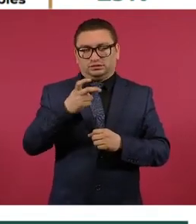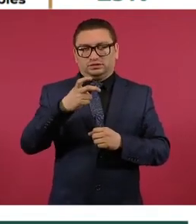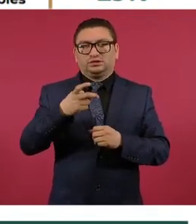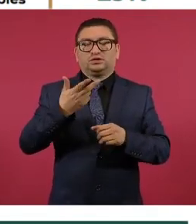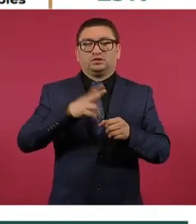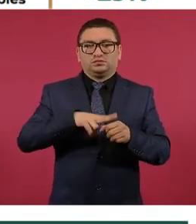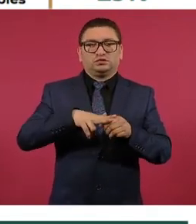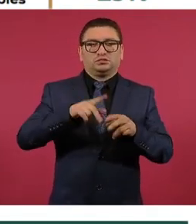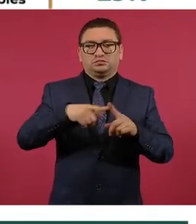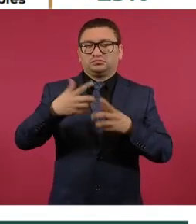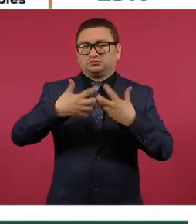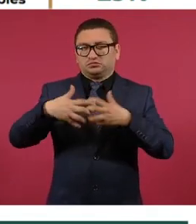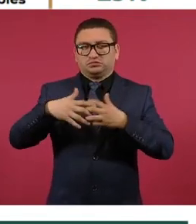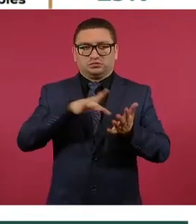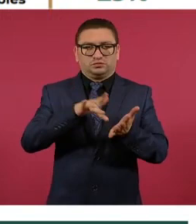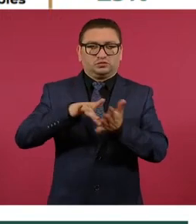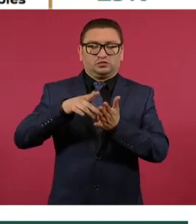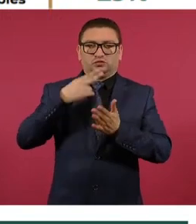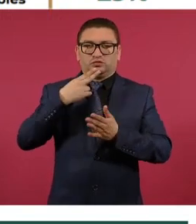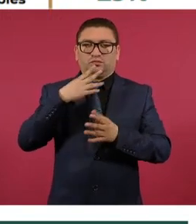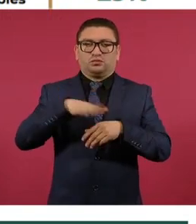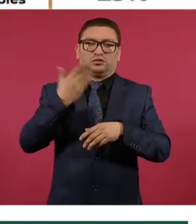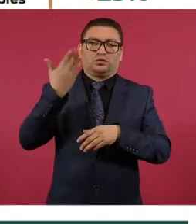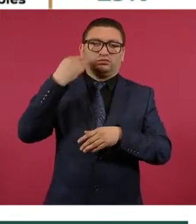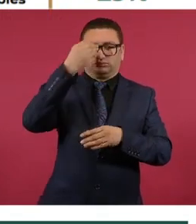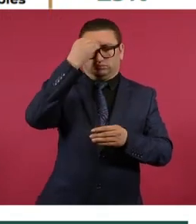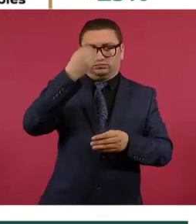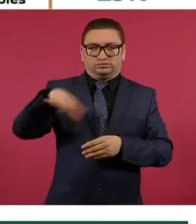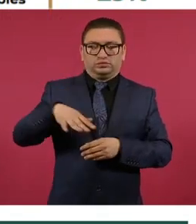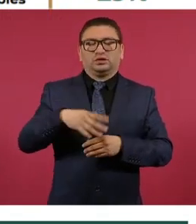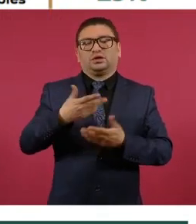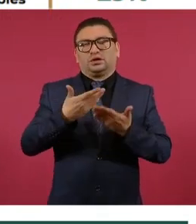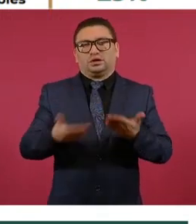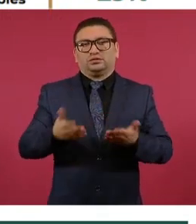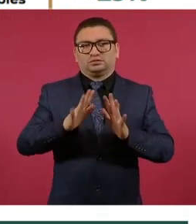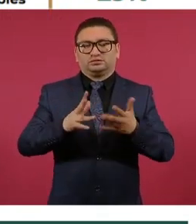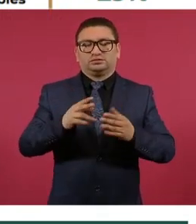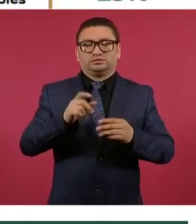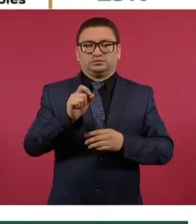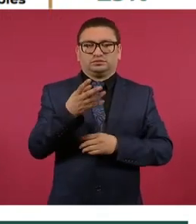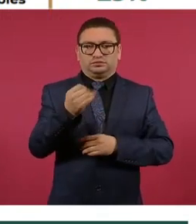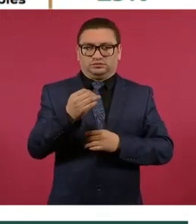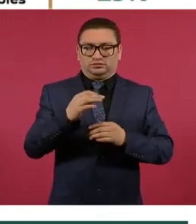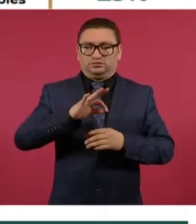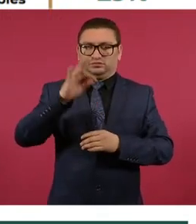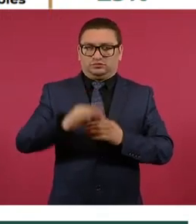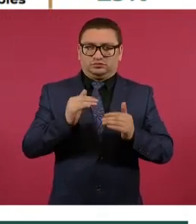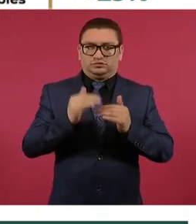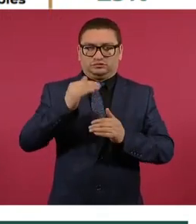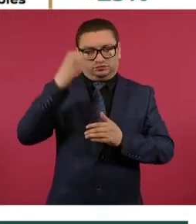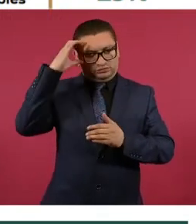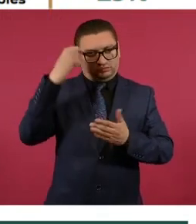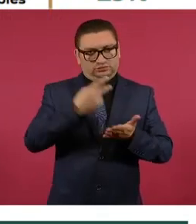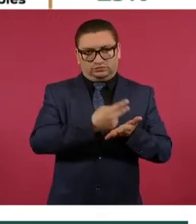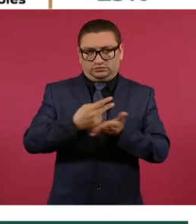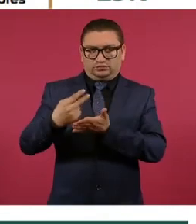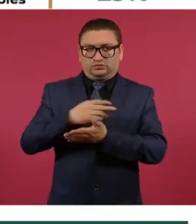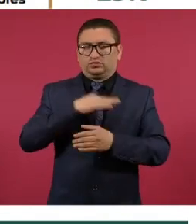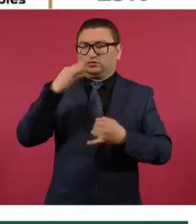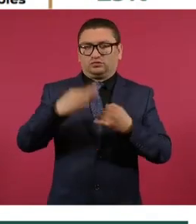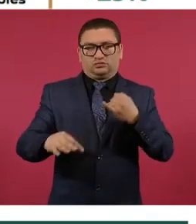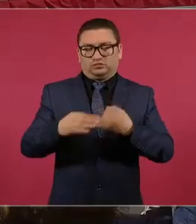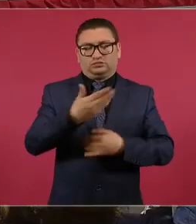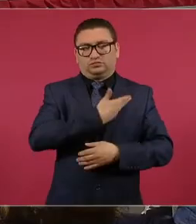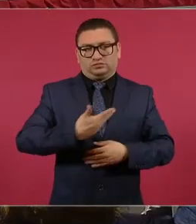varios hospitales que habían estado eh abandonados hay un incremento ya del 29 de las camas censables eh finalmente